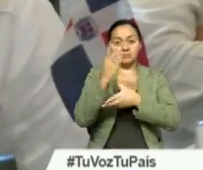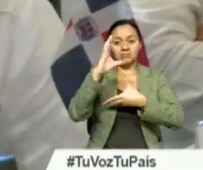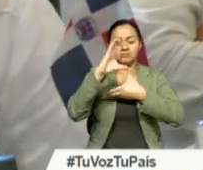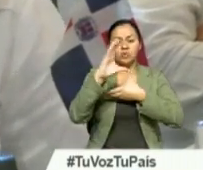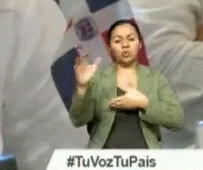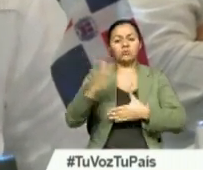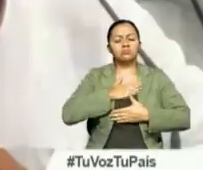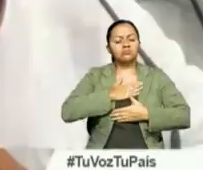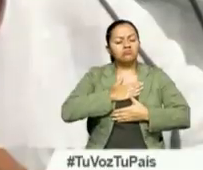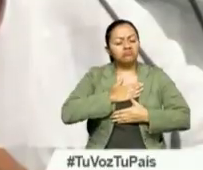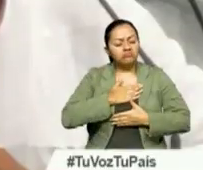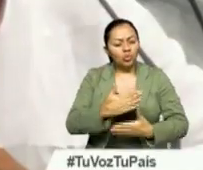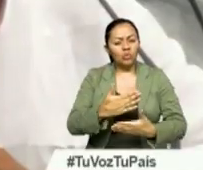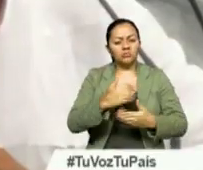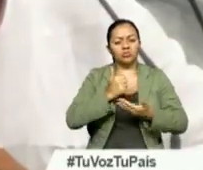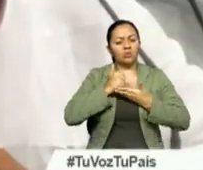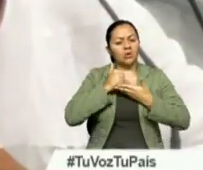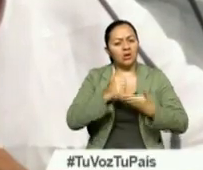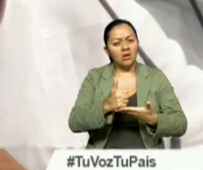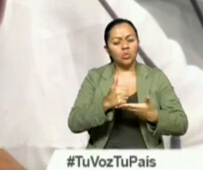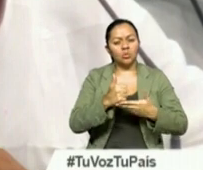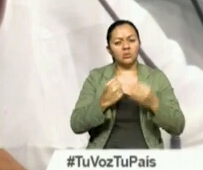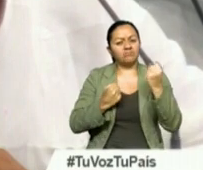entregado de corazón.